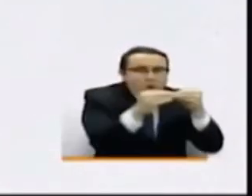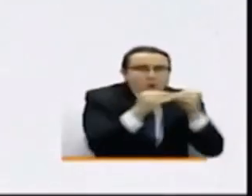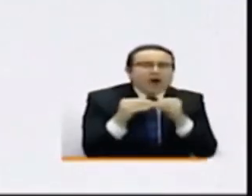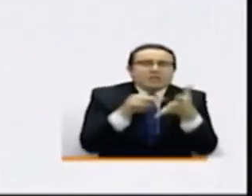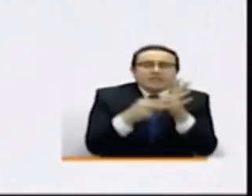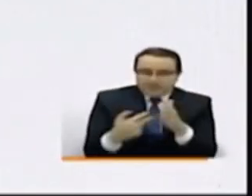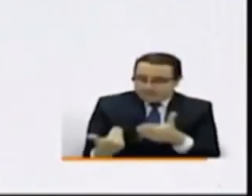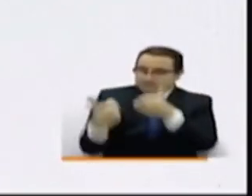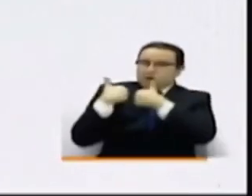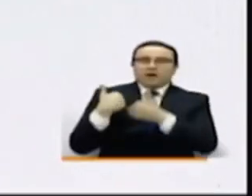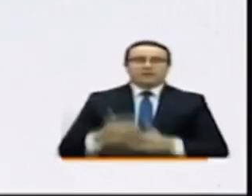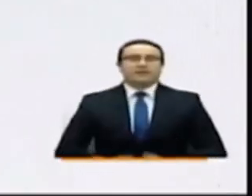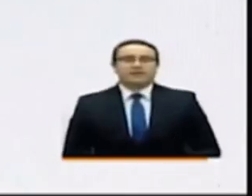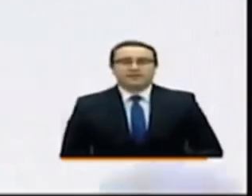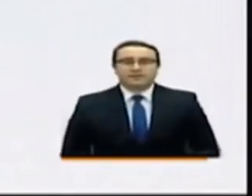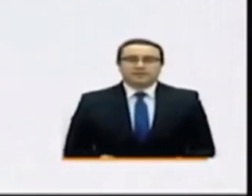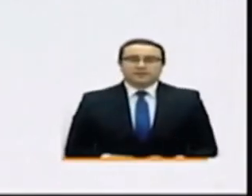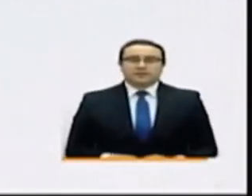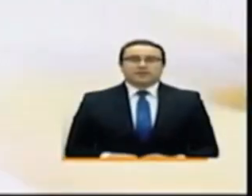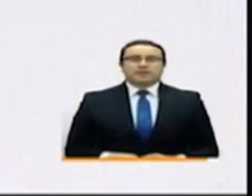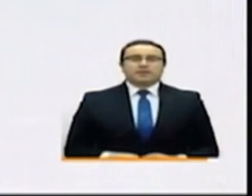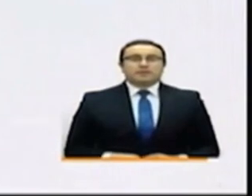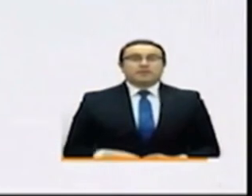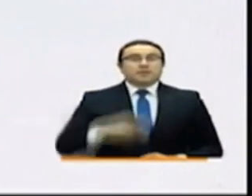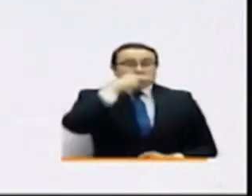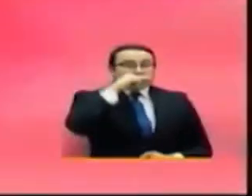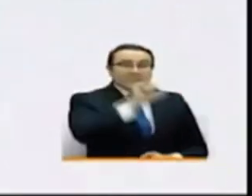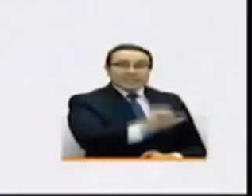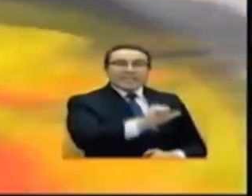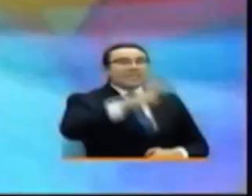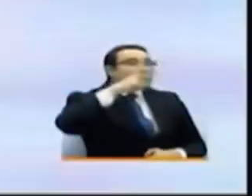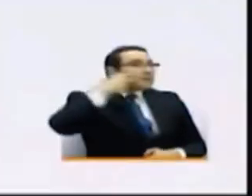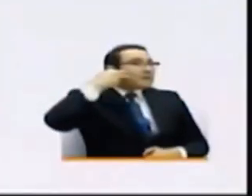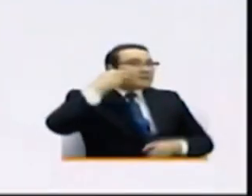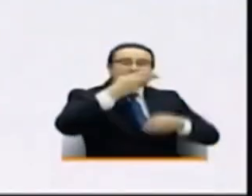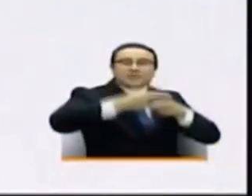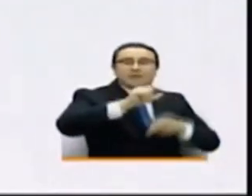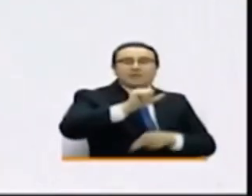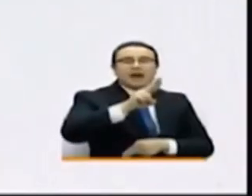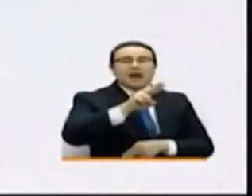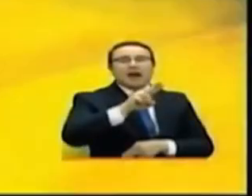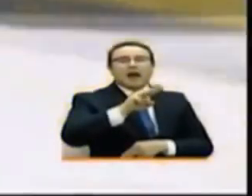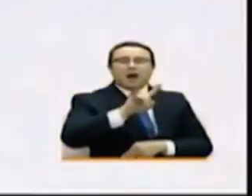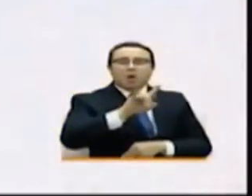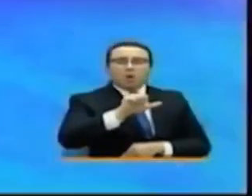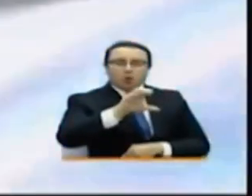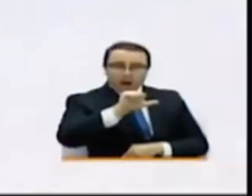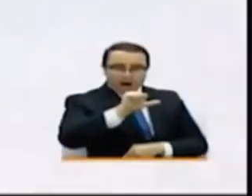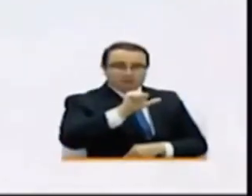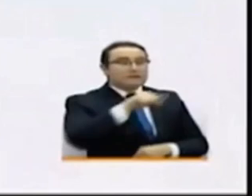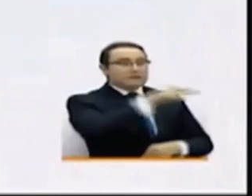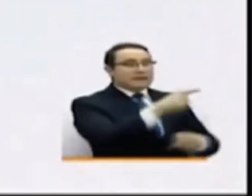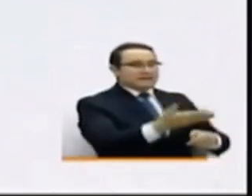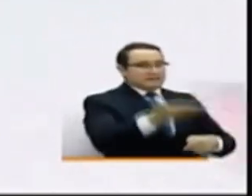Termino aquí con lo que me dijo una niña arhuaca hace 3 días. En la ceremonia de posesión